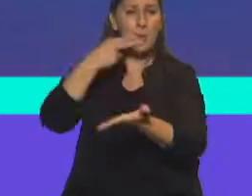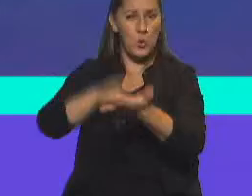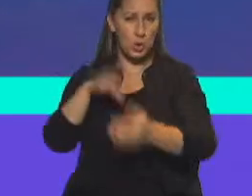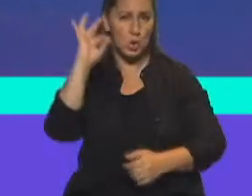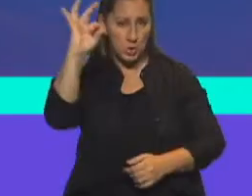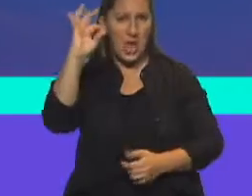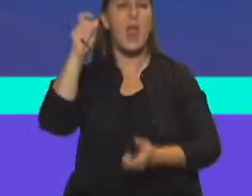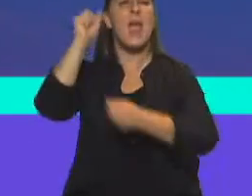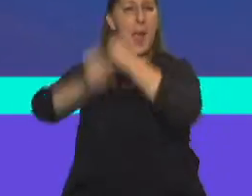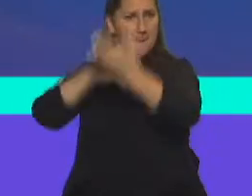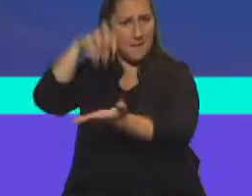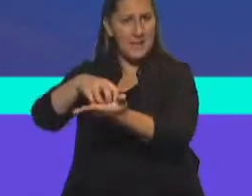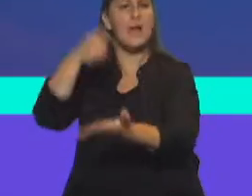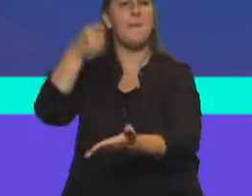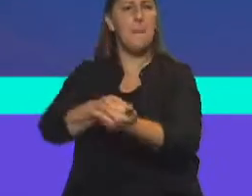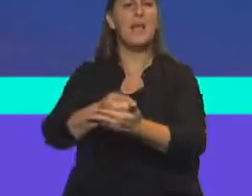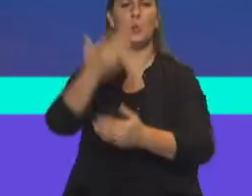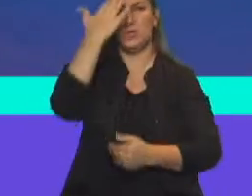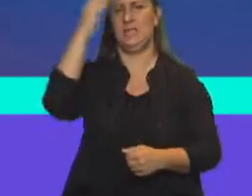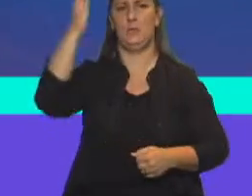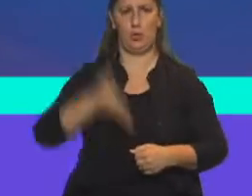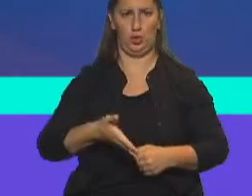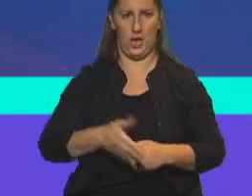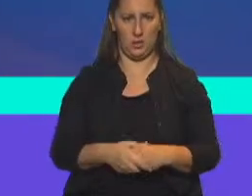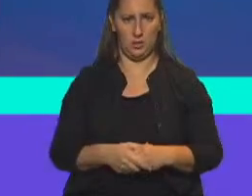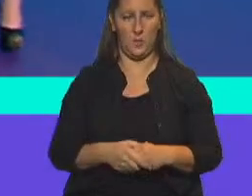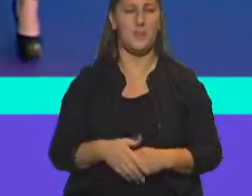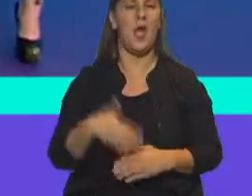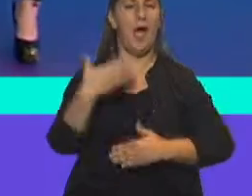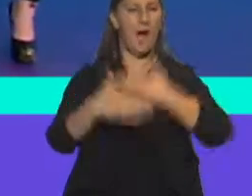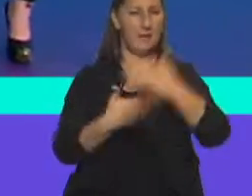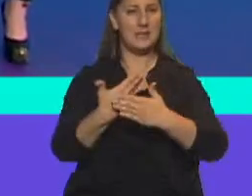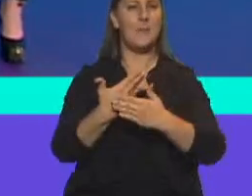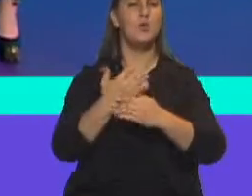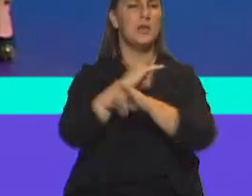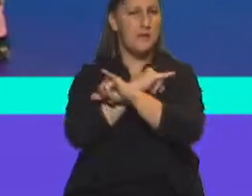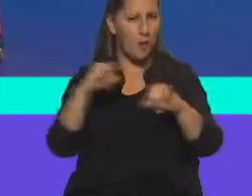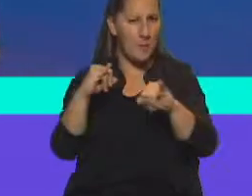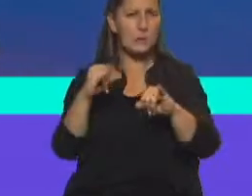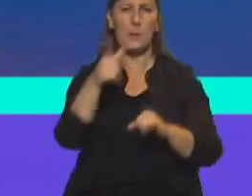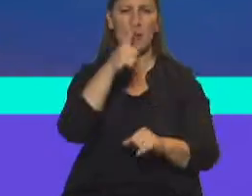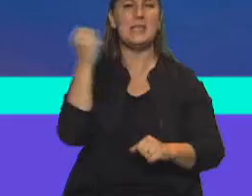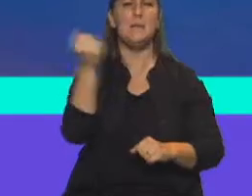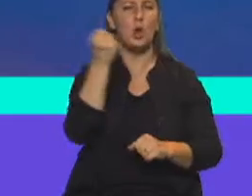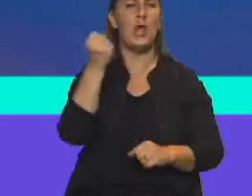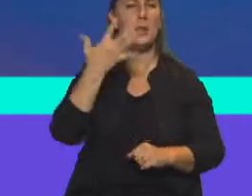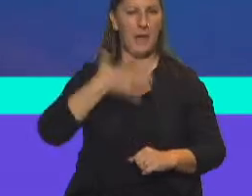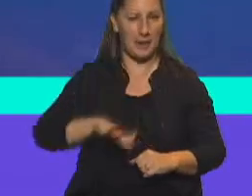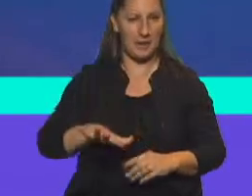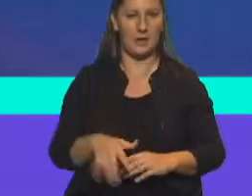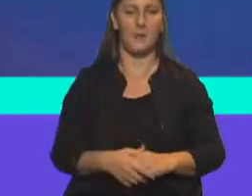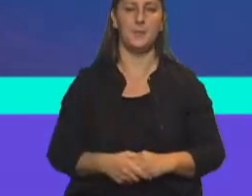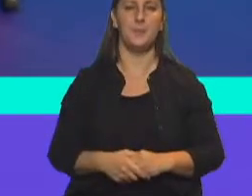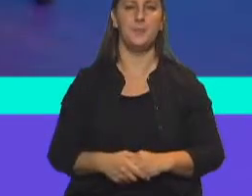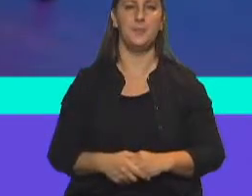las multinacionales un 15%. Avancemos con algunos datos que a mi criterio son relevantes para entender el contexto. A